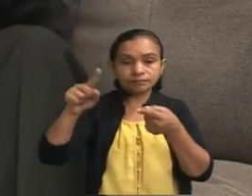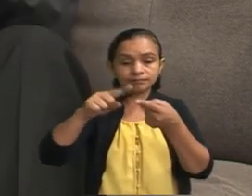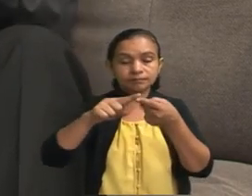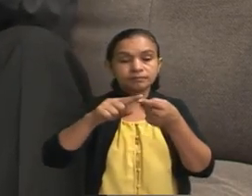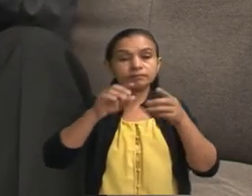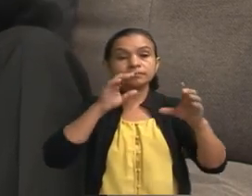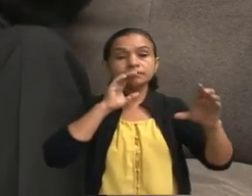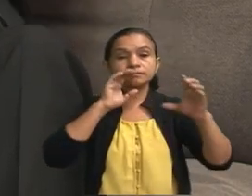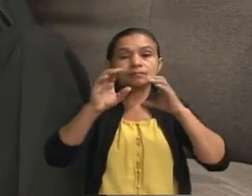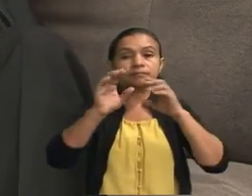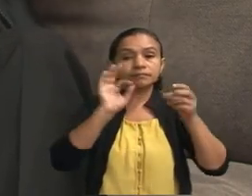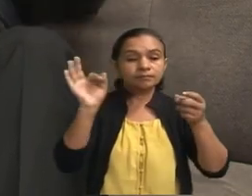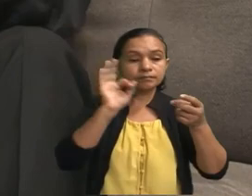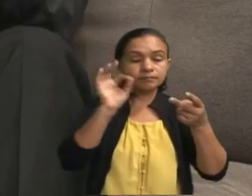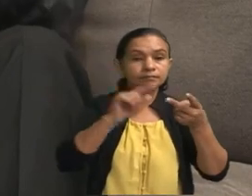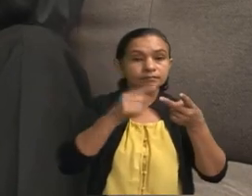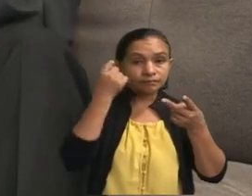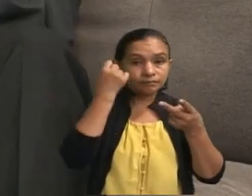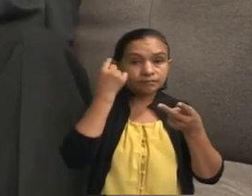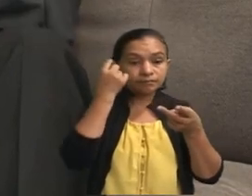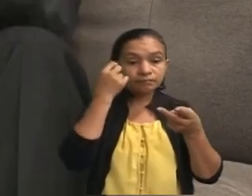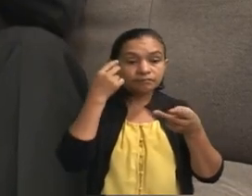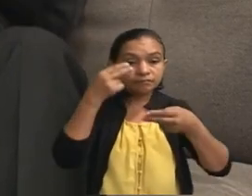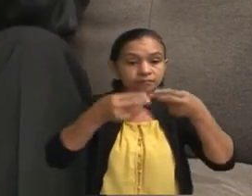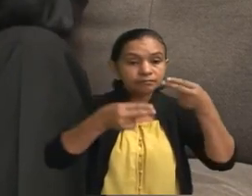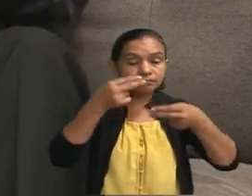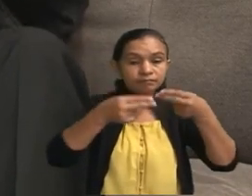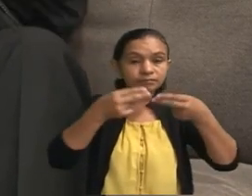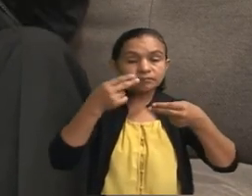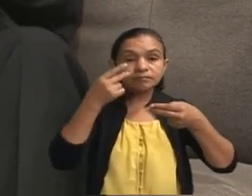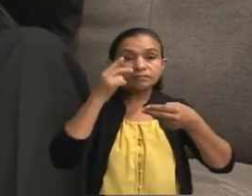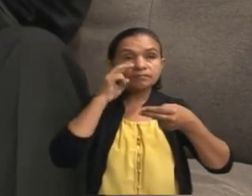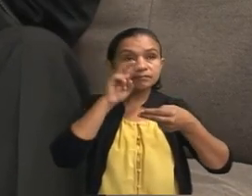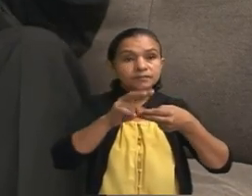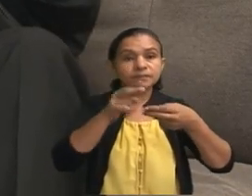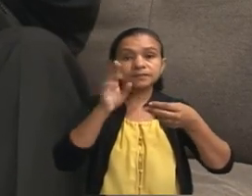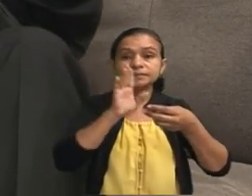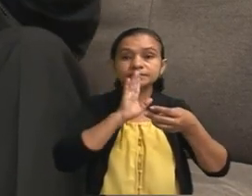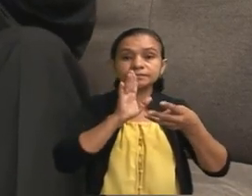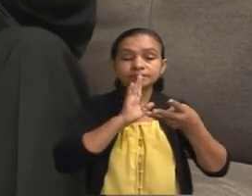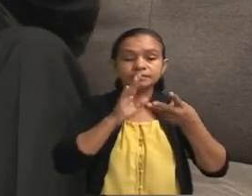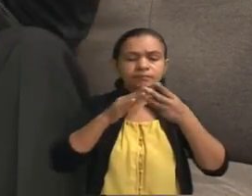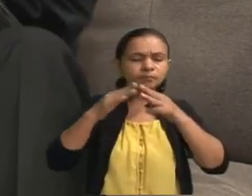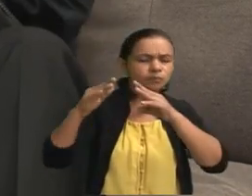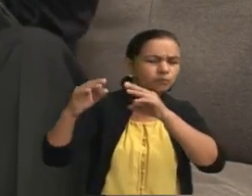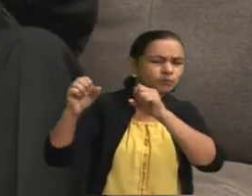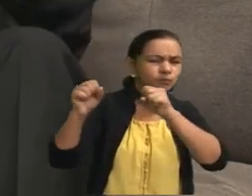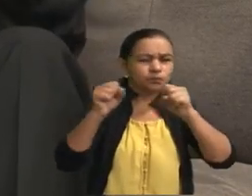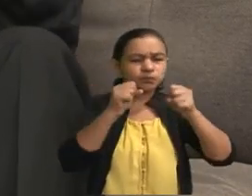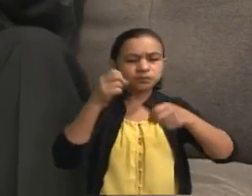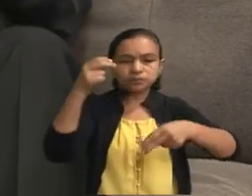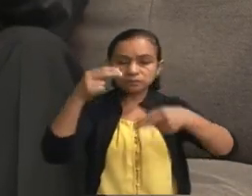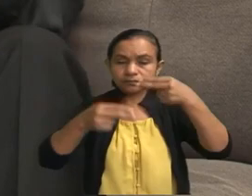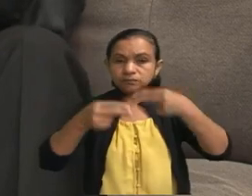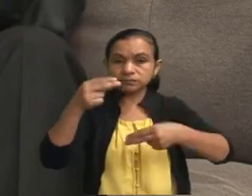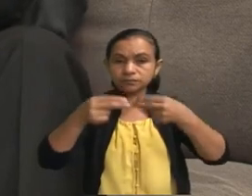de comunicación, interpretación de los fenómenos, ¿verdad? Habló de un terremoto de una